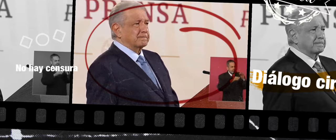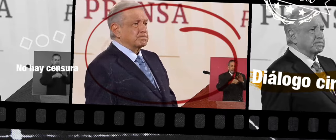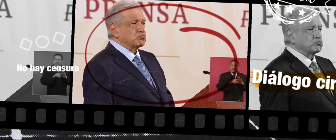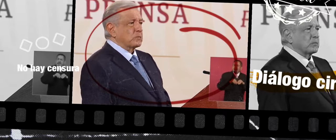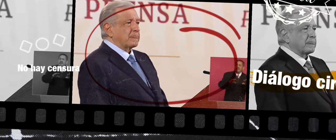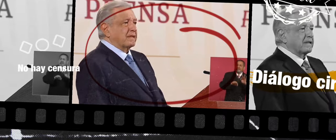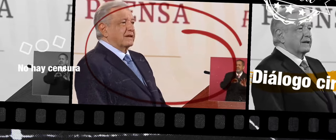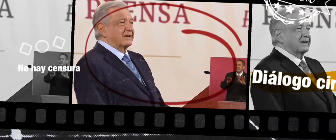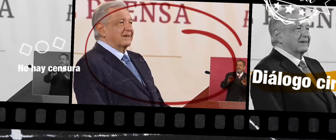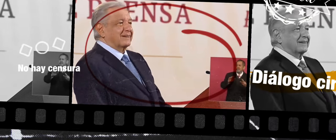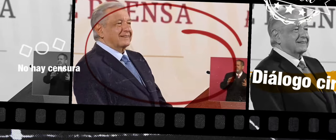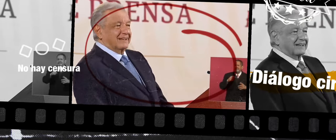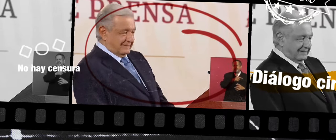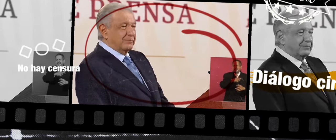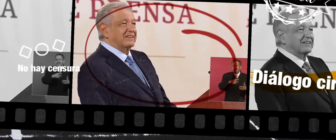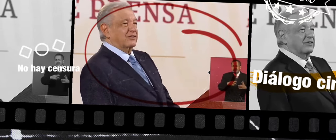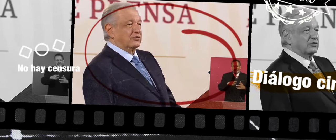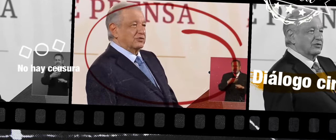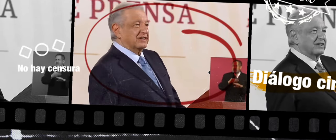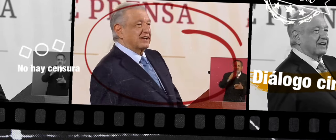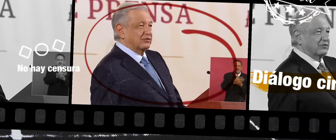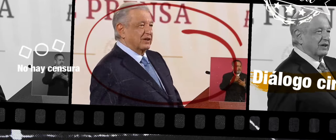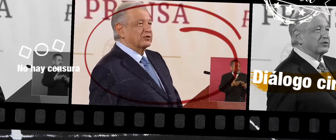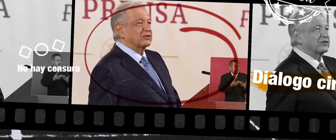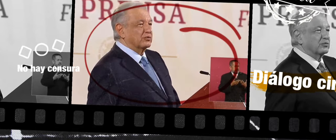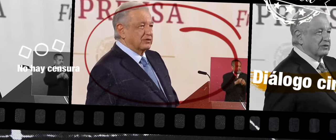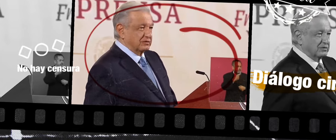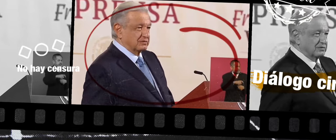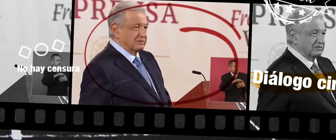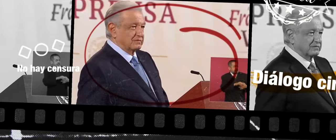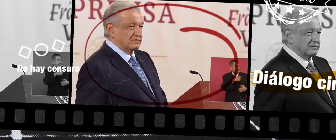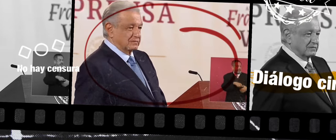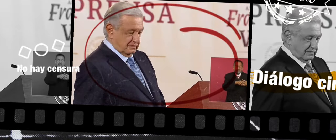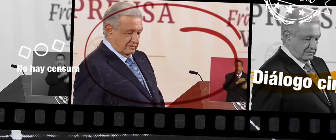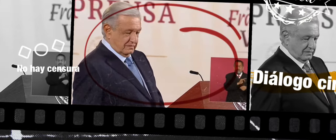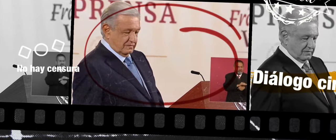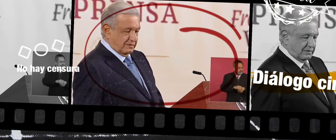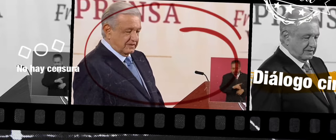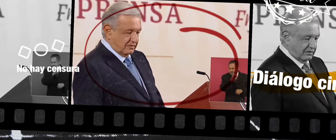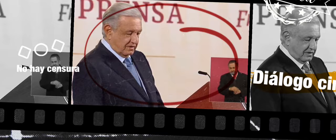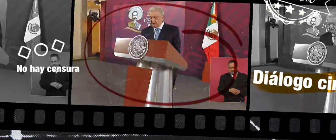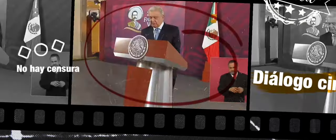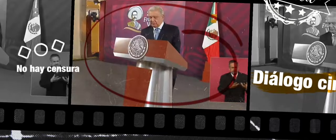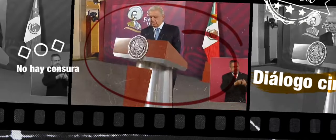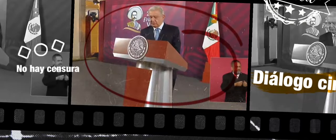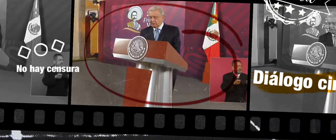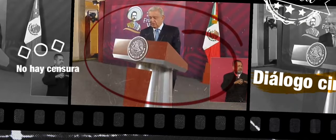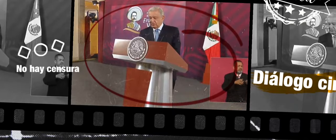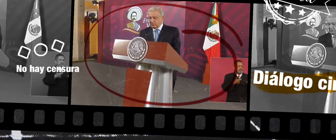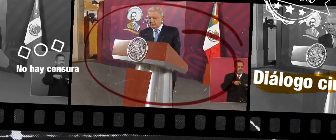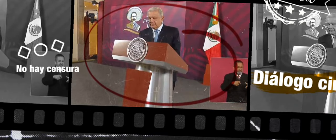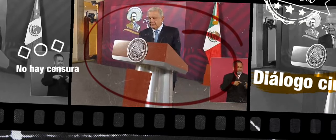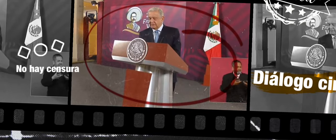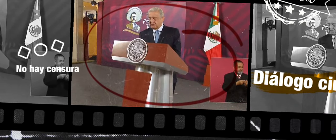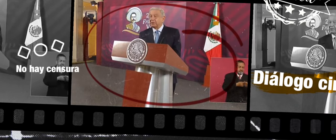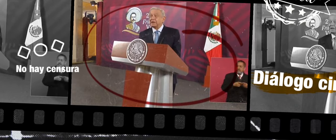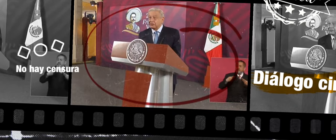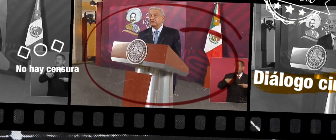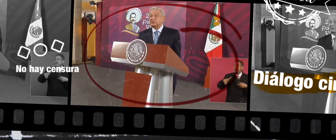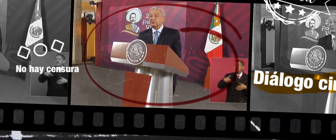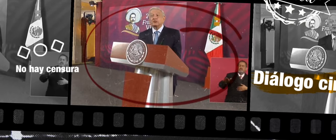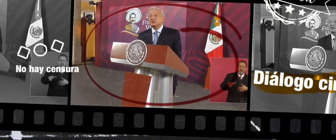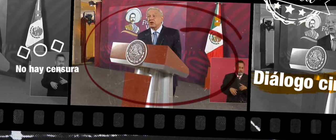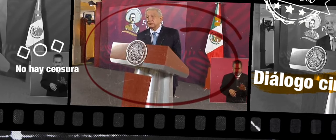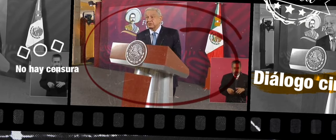que están demasiado cercanos al poder económico. Demasiado cercanos al poder económico y distantes del pueblo.